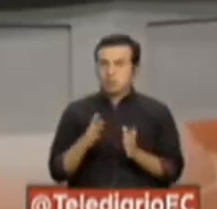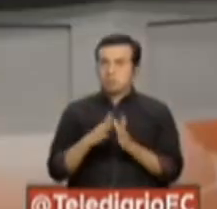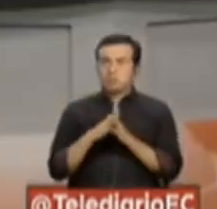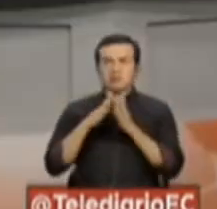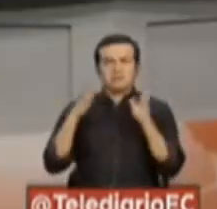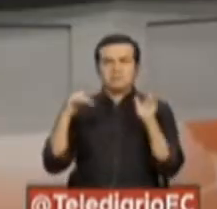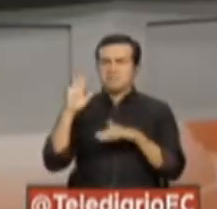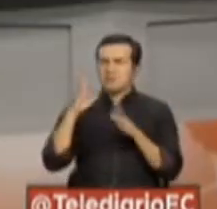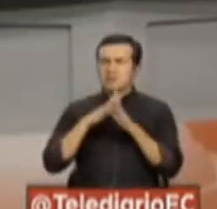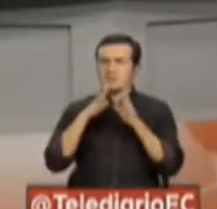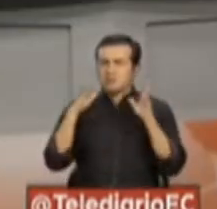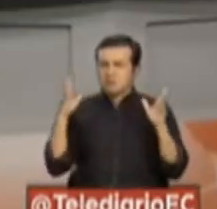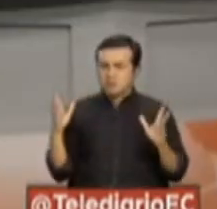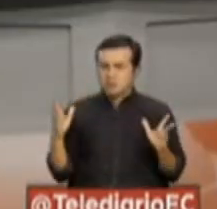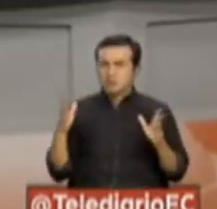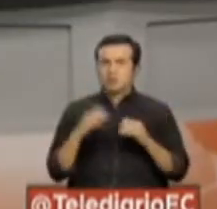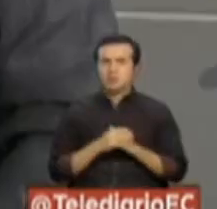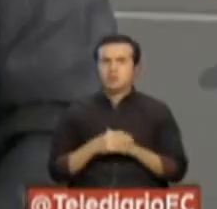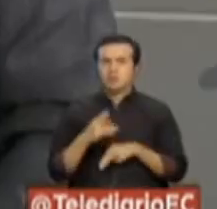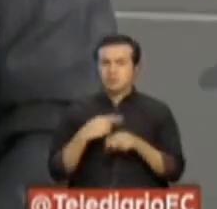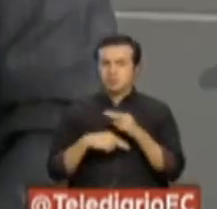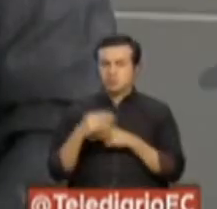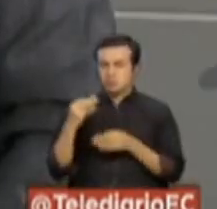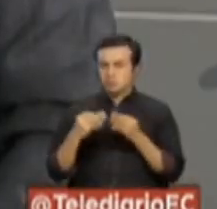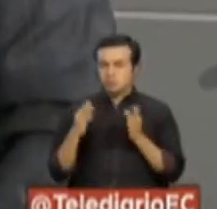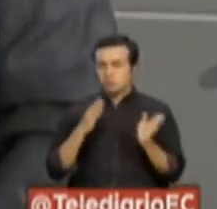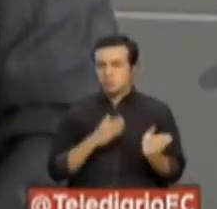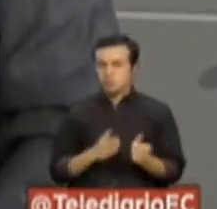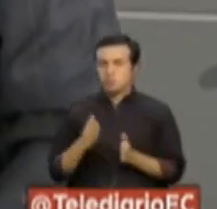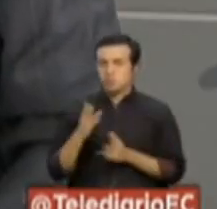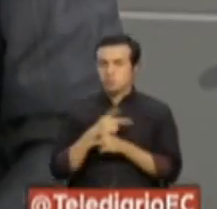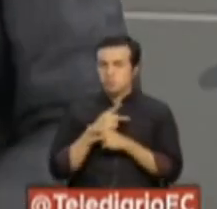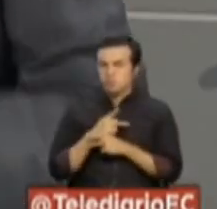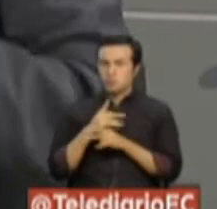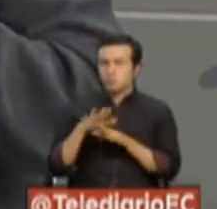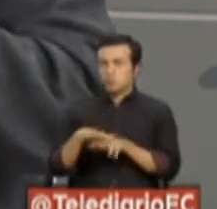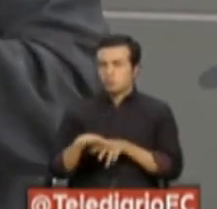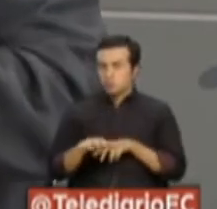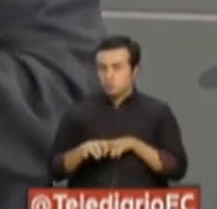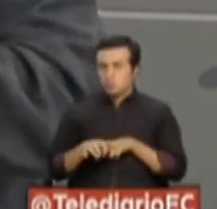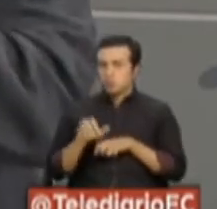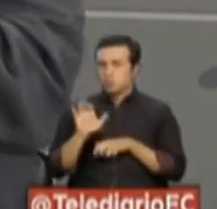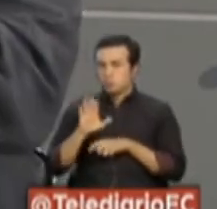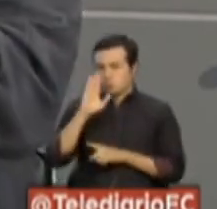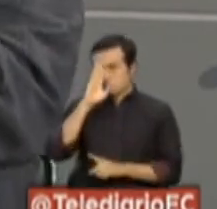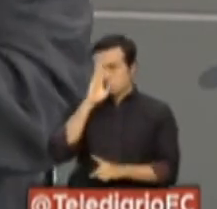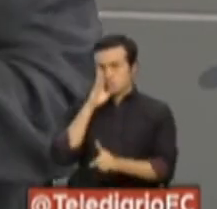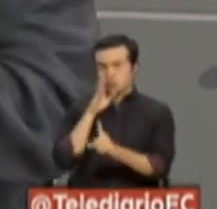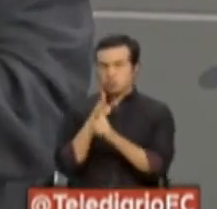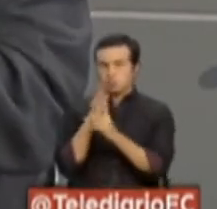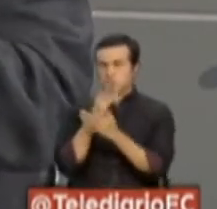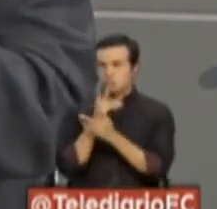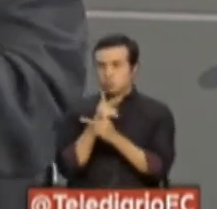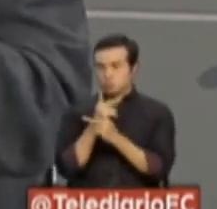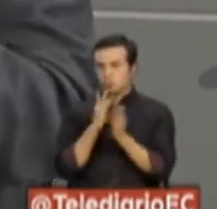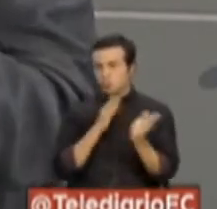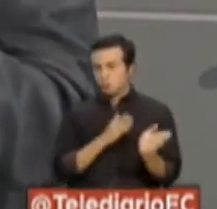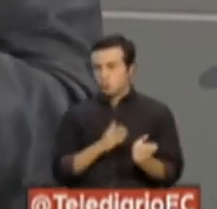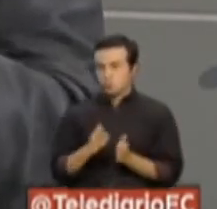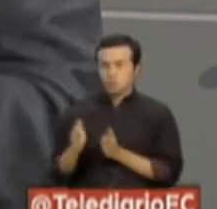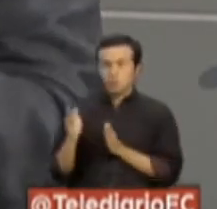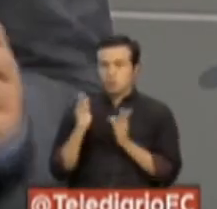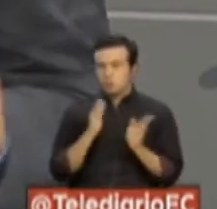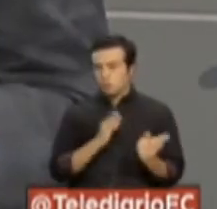universo mucho mayor. Pero cuando hablamos de comercio justo, estamos hablando de productores agrícolas que orientan su producción, primero que